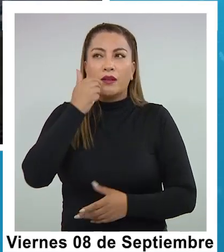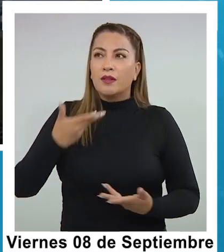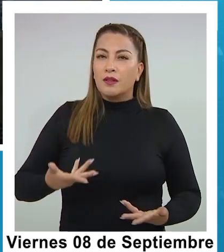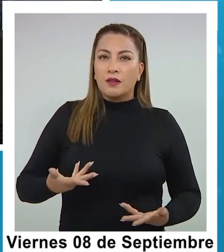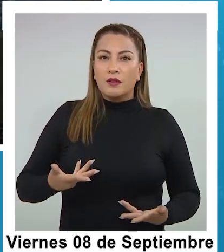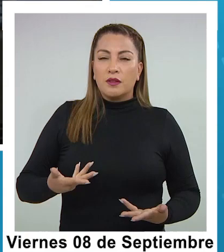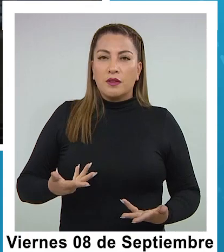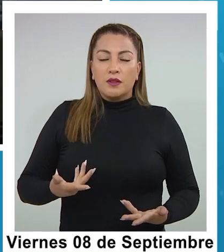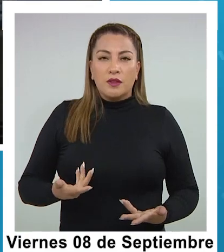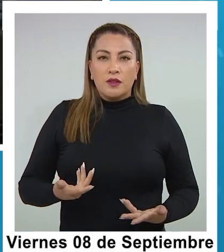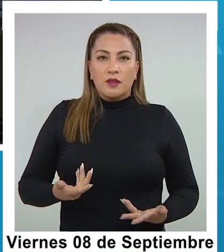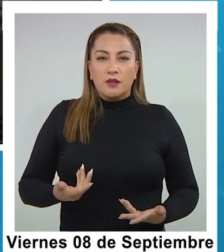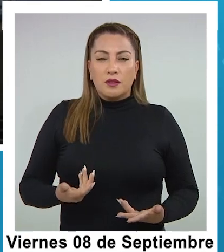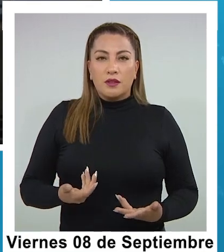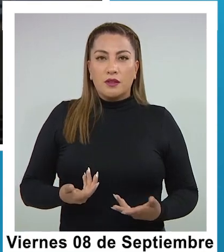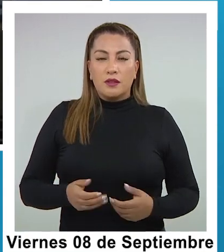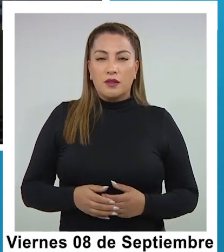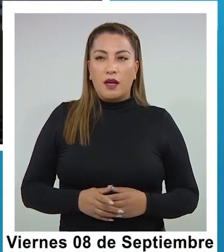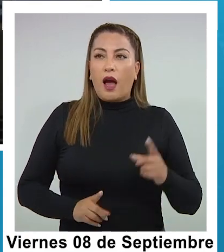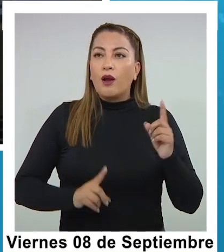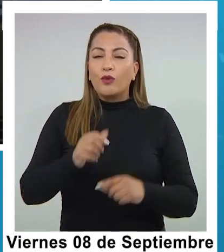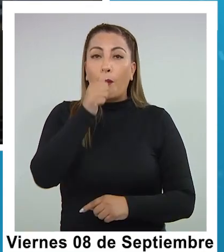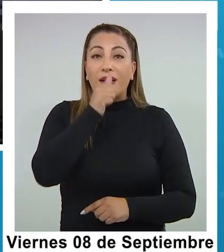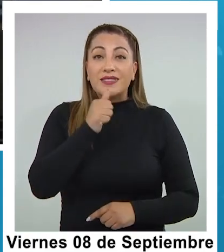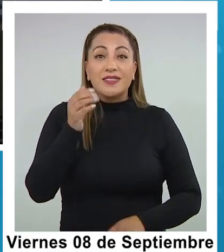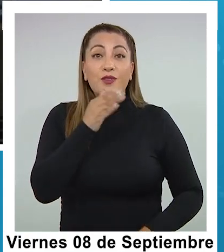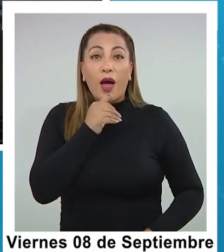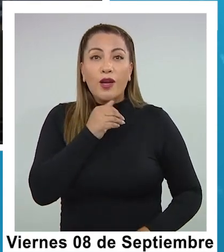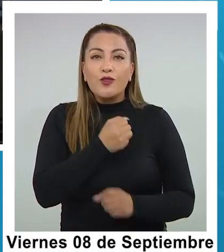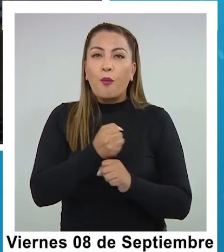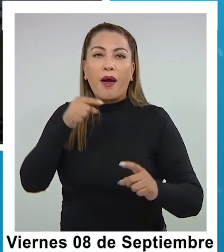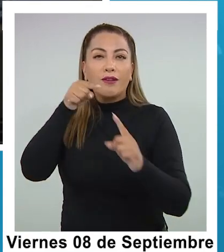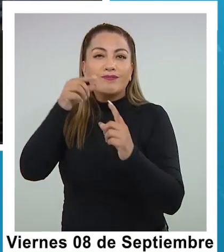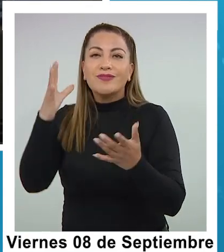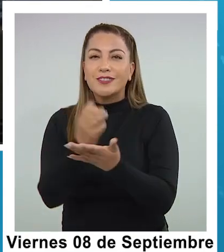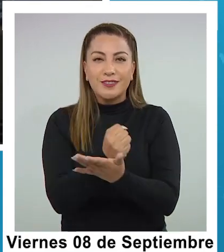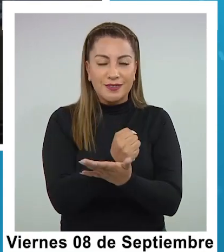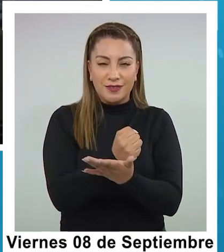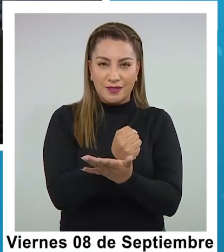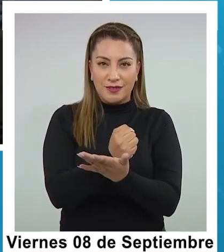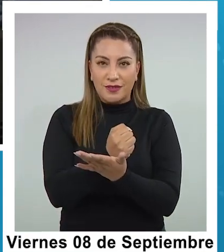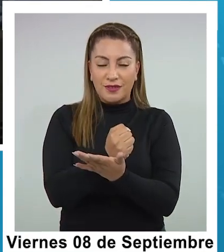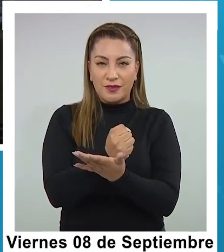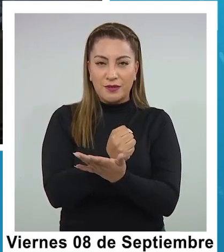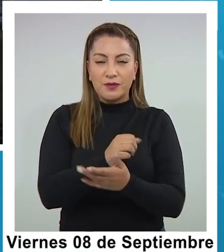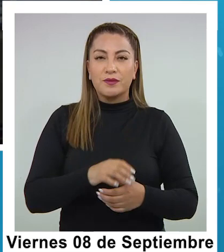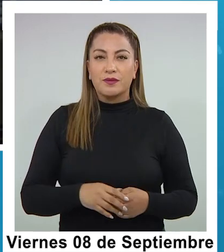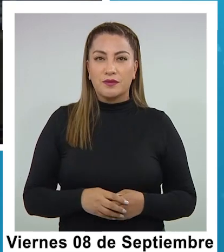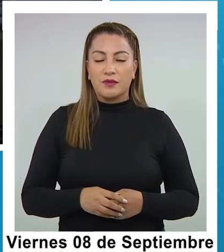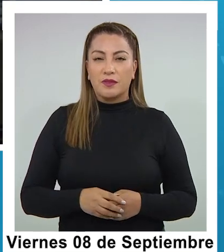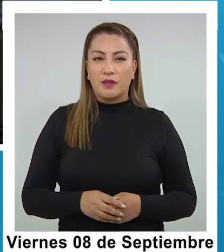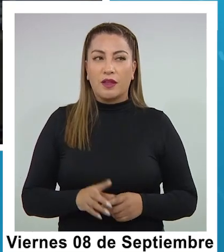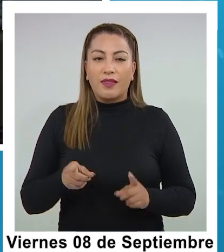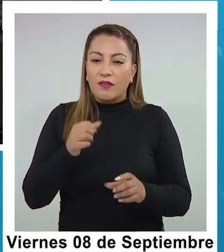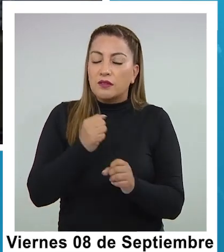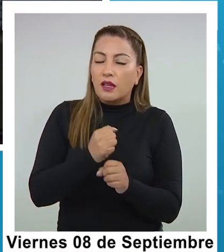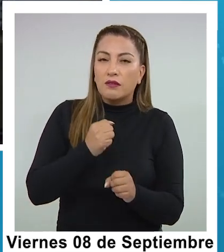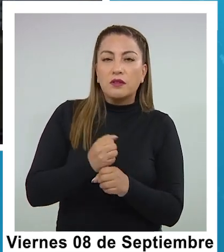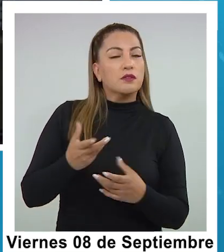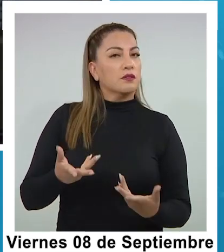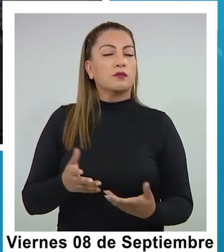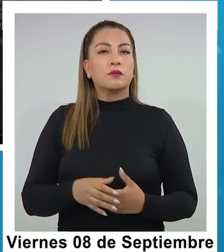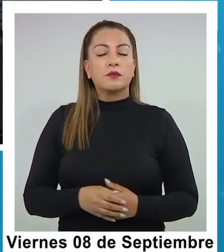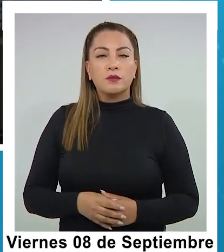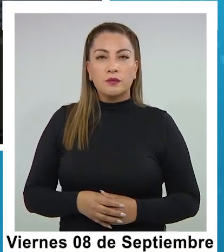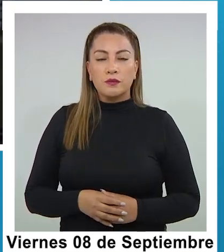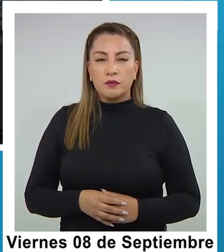no hay vuelta, no hay vuelta. Si no tienes paciencia no logras nada. Bueno, eso es un poco la eficiencia de este trabajo.